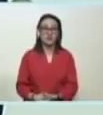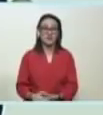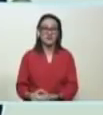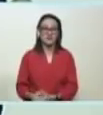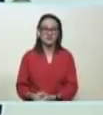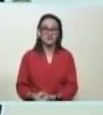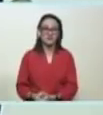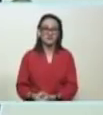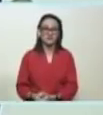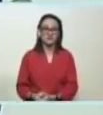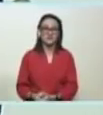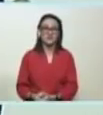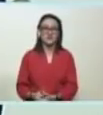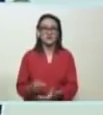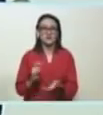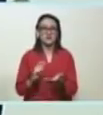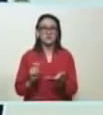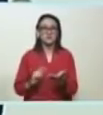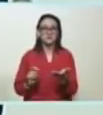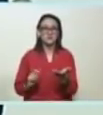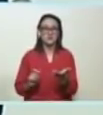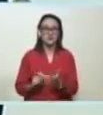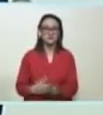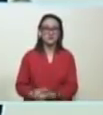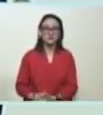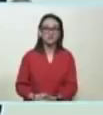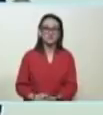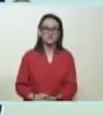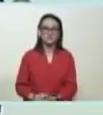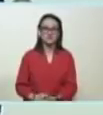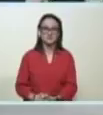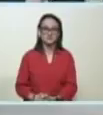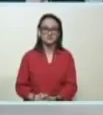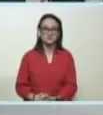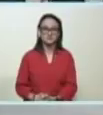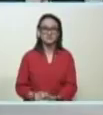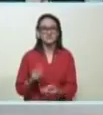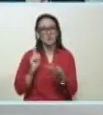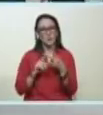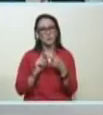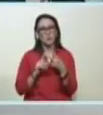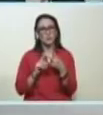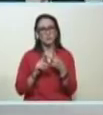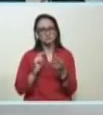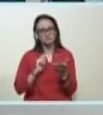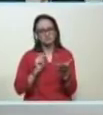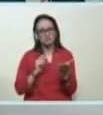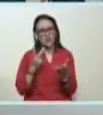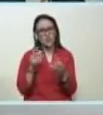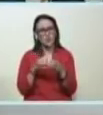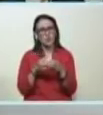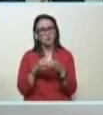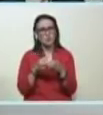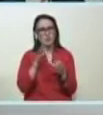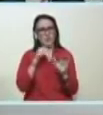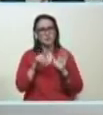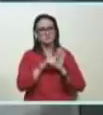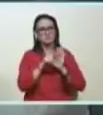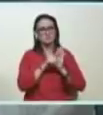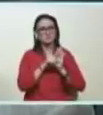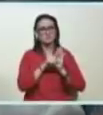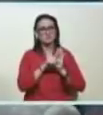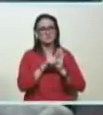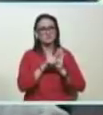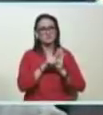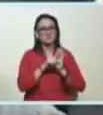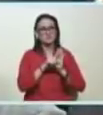desmarque. Toma nota, Edarle. Segundo desmarque de los dos partidos ilegales